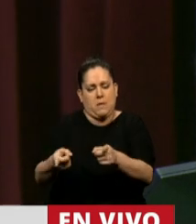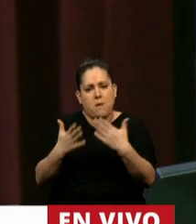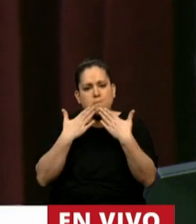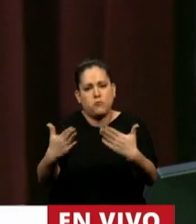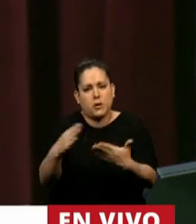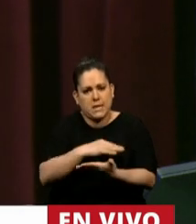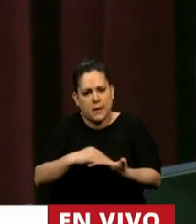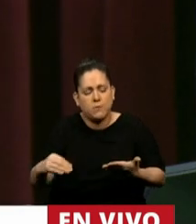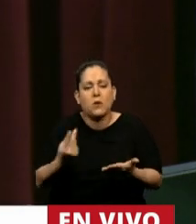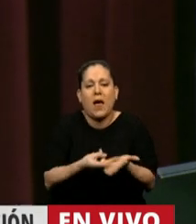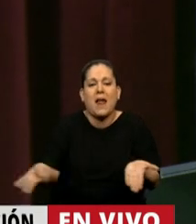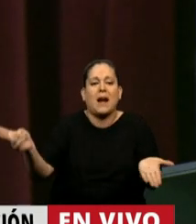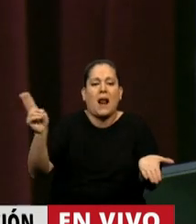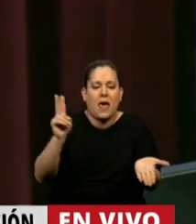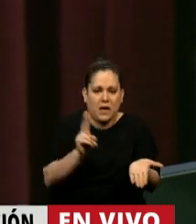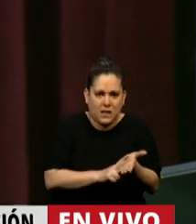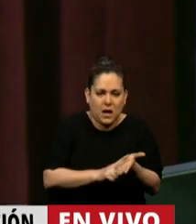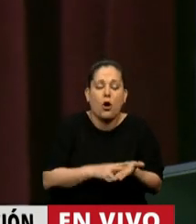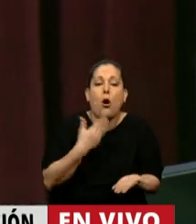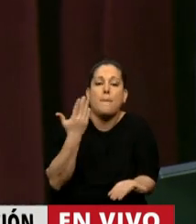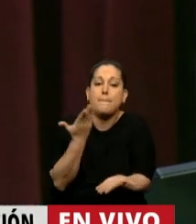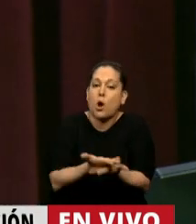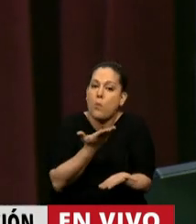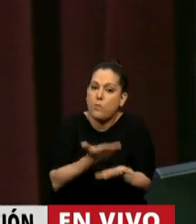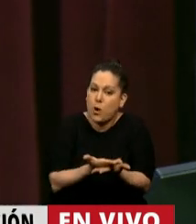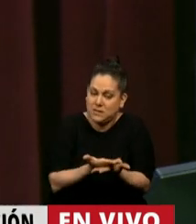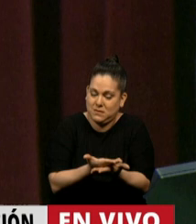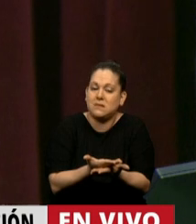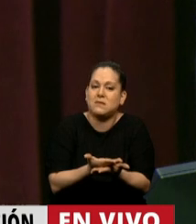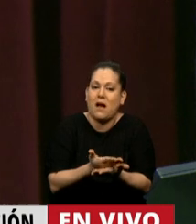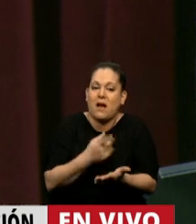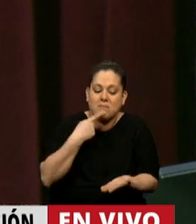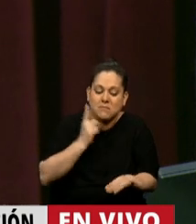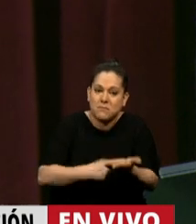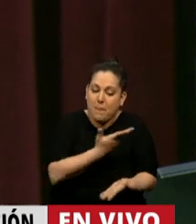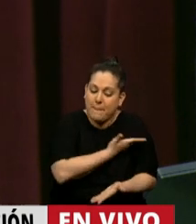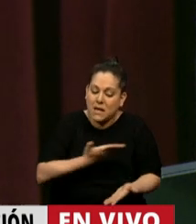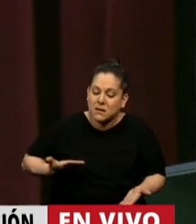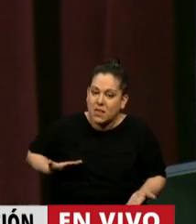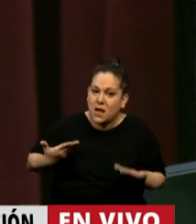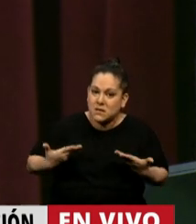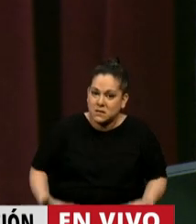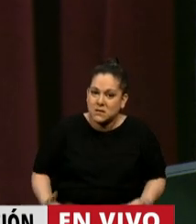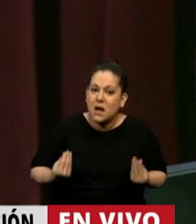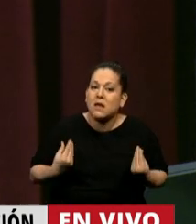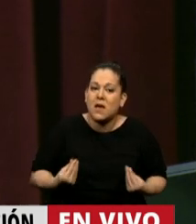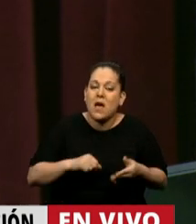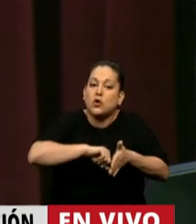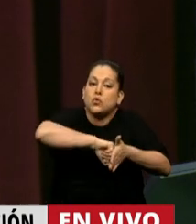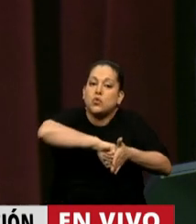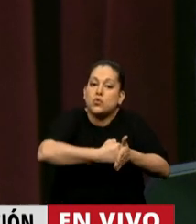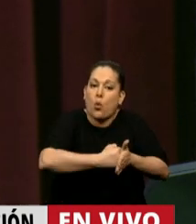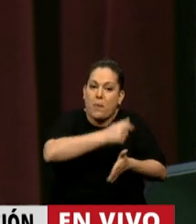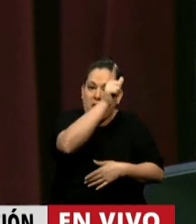diputada reitero la propuesta de resolución de esta presidencia es suspender al